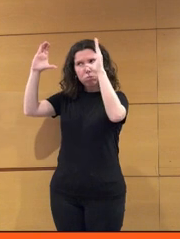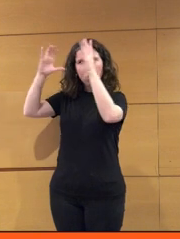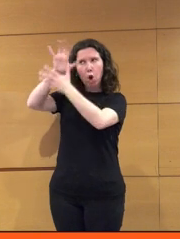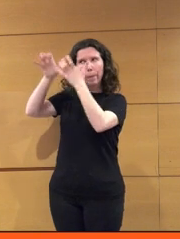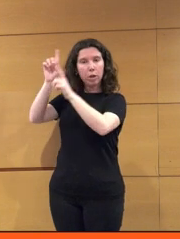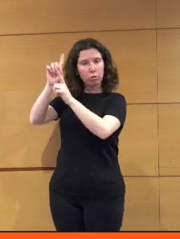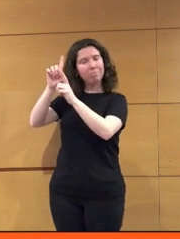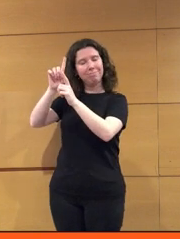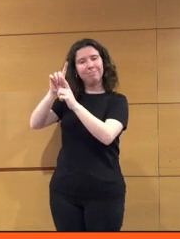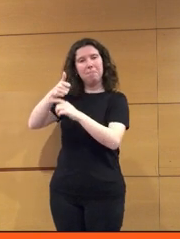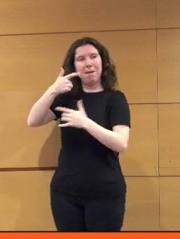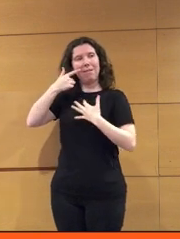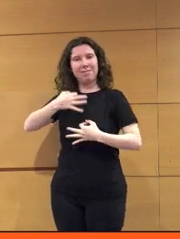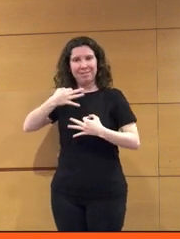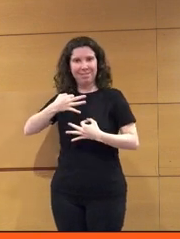más accesible.